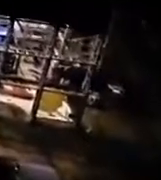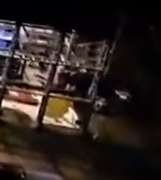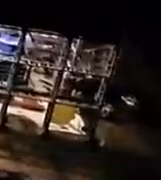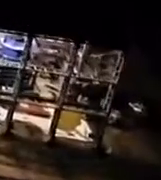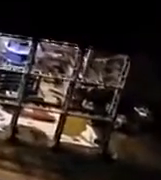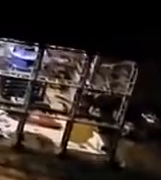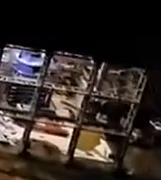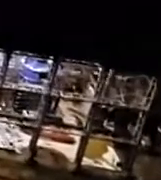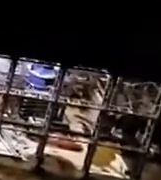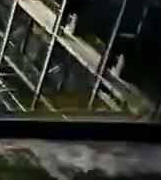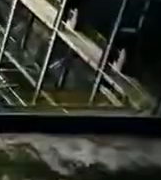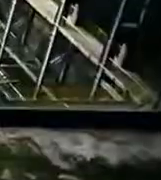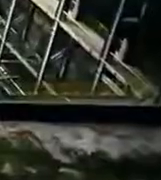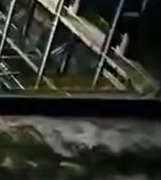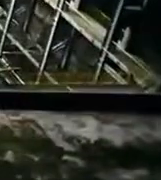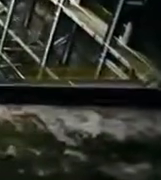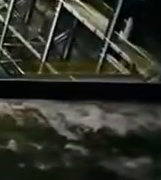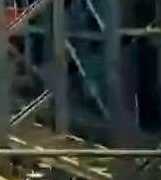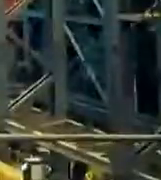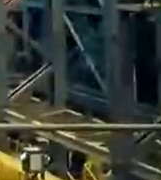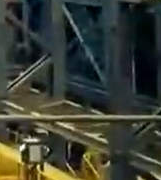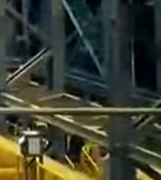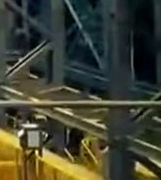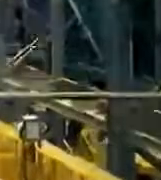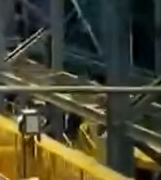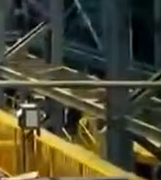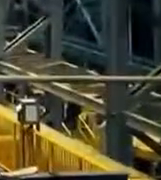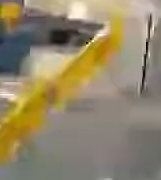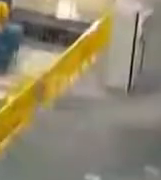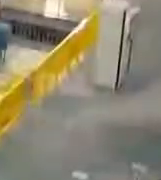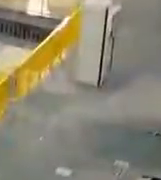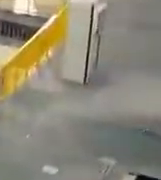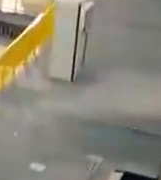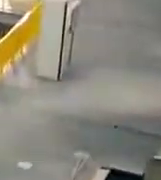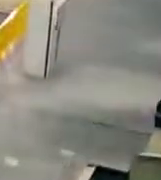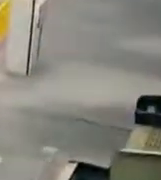Soy el desarrollo, impulsado por EXA.